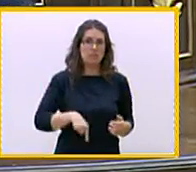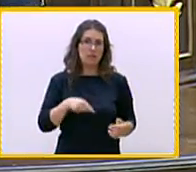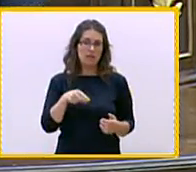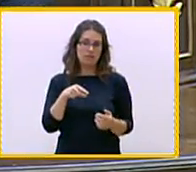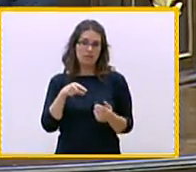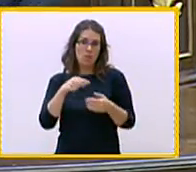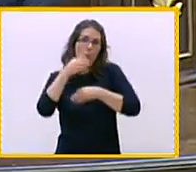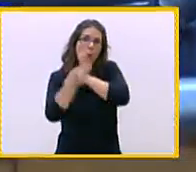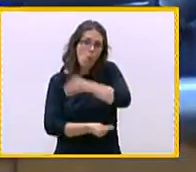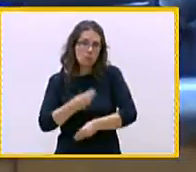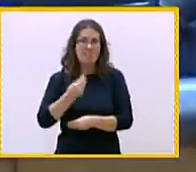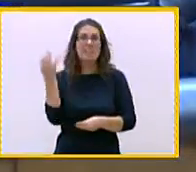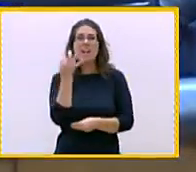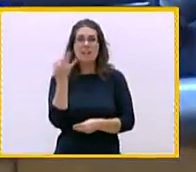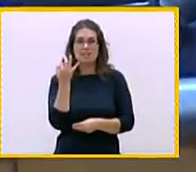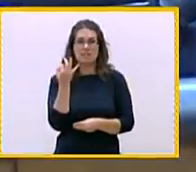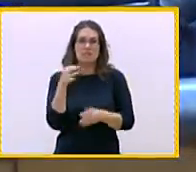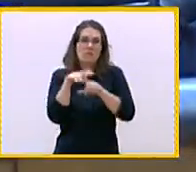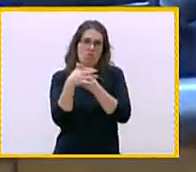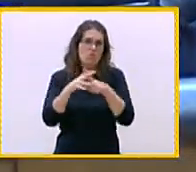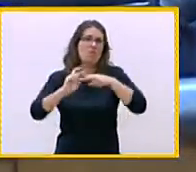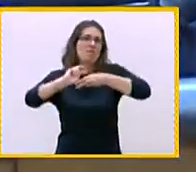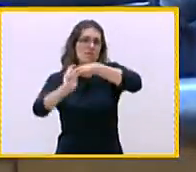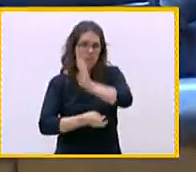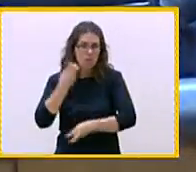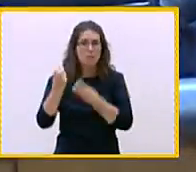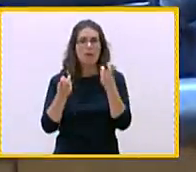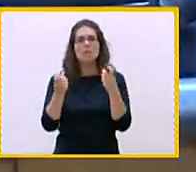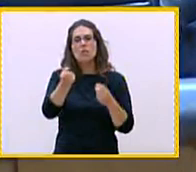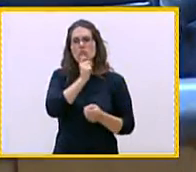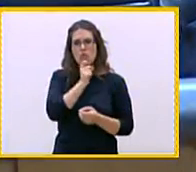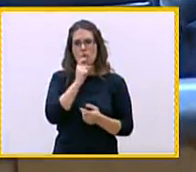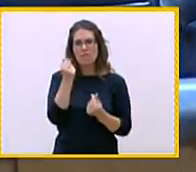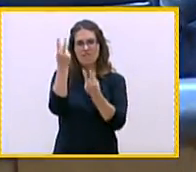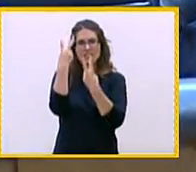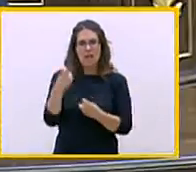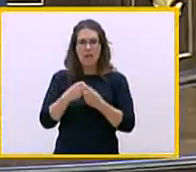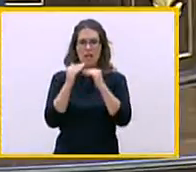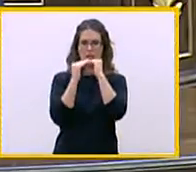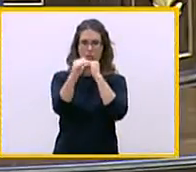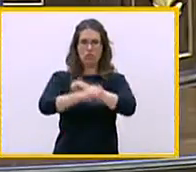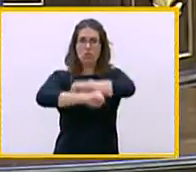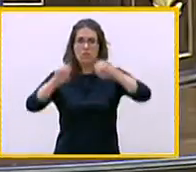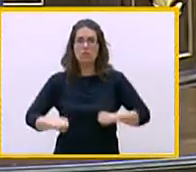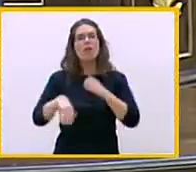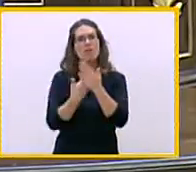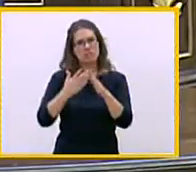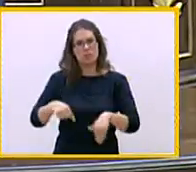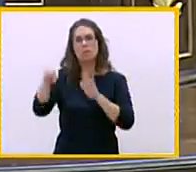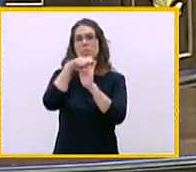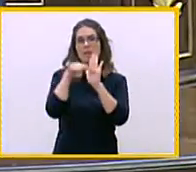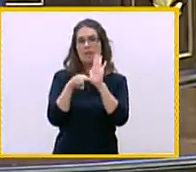del estado de las reformas, del proceso de consolidación fiscal y de las medidas para preservar la cohesión